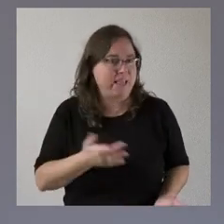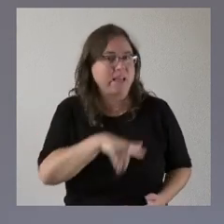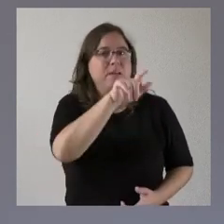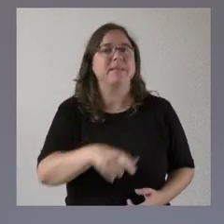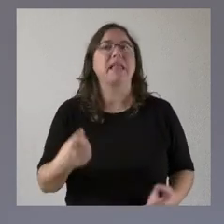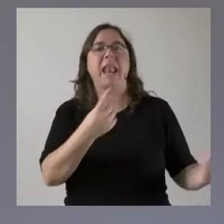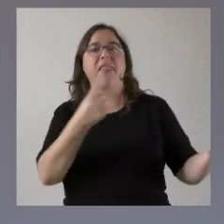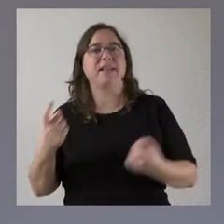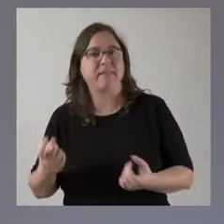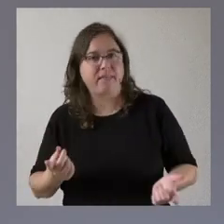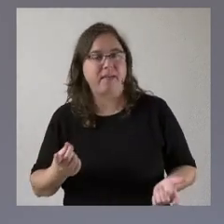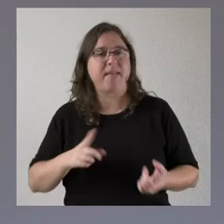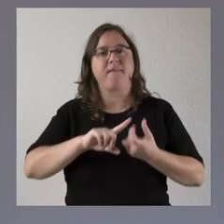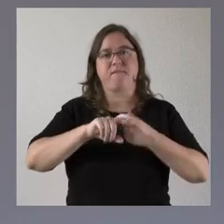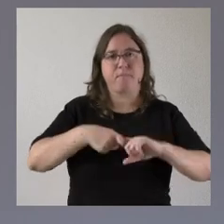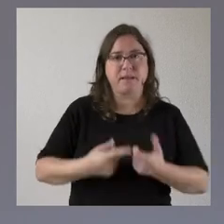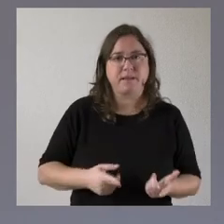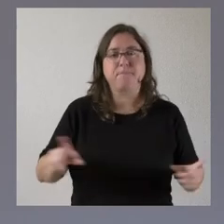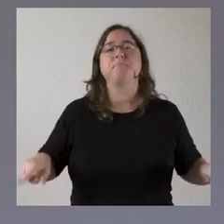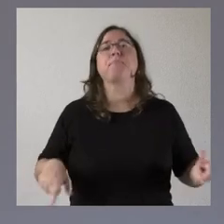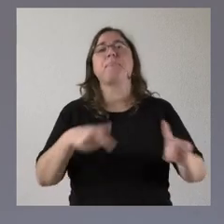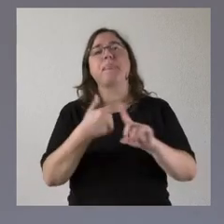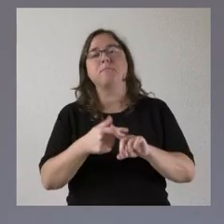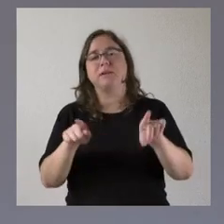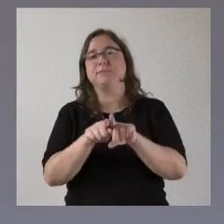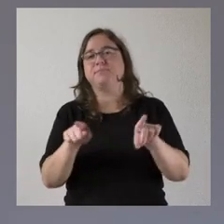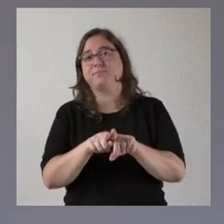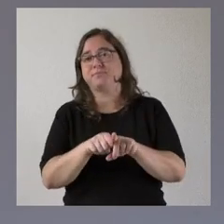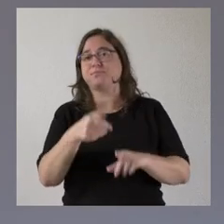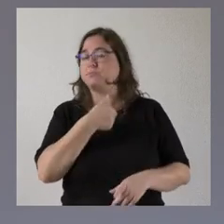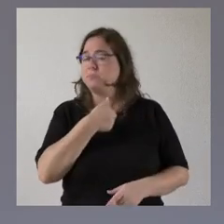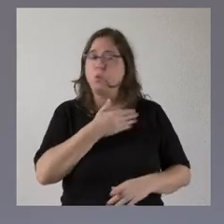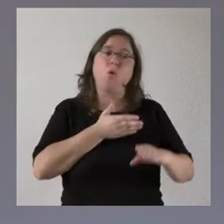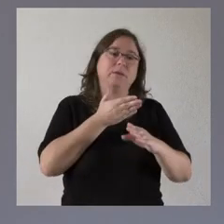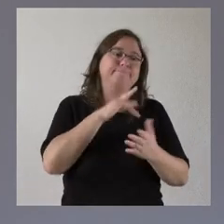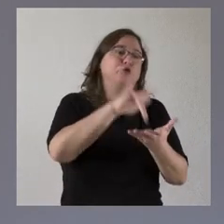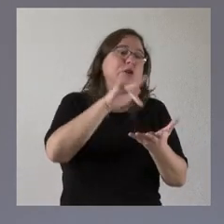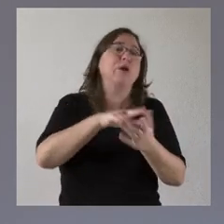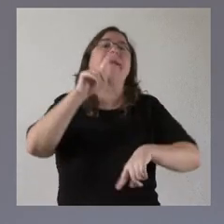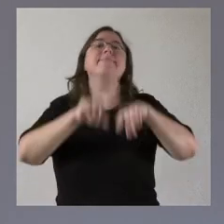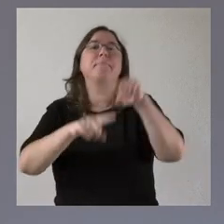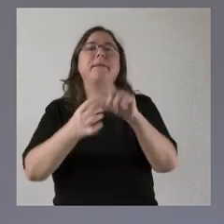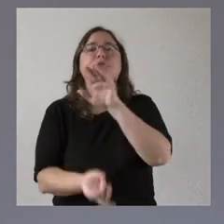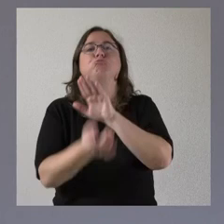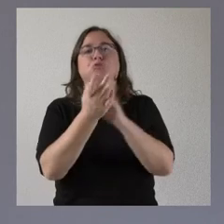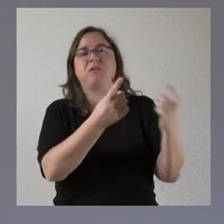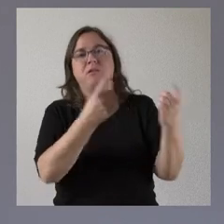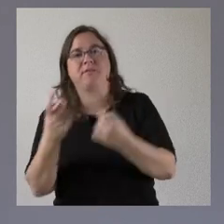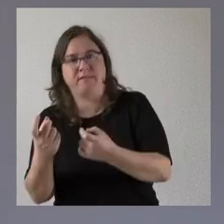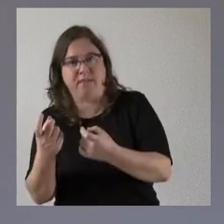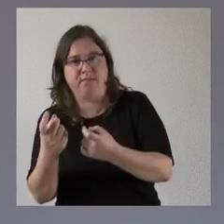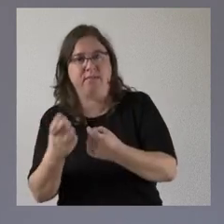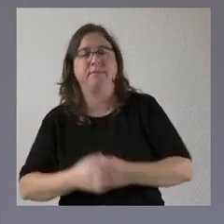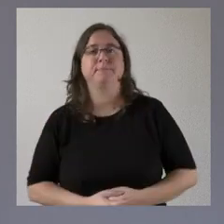las necesidades de las familias e ir actuando en aquellos Campos y en aquellas materias según vayan surgiendo las